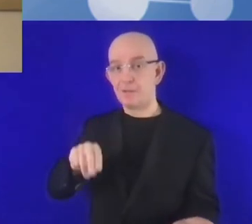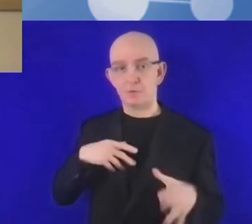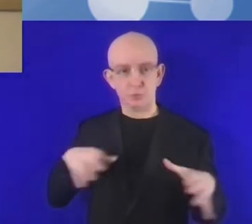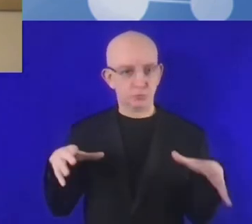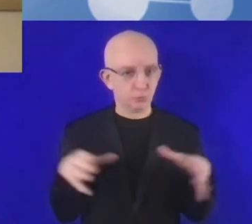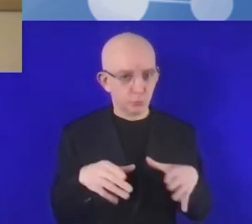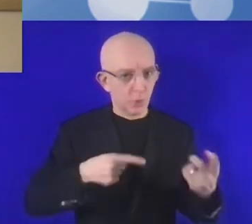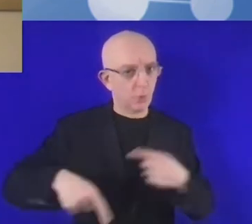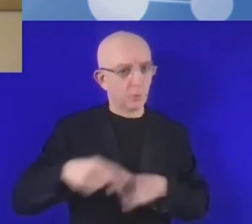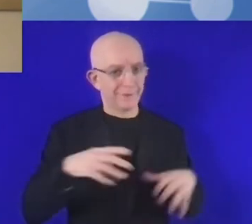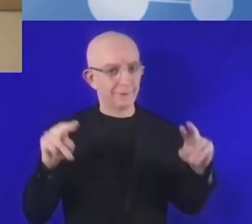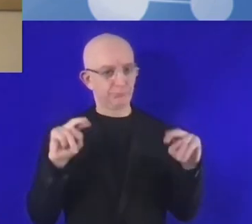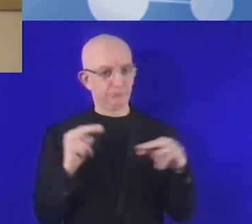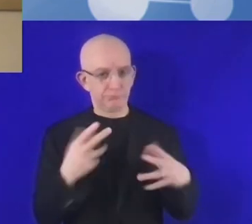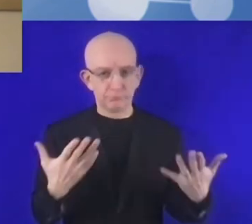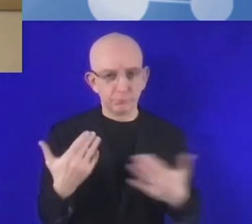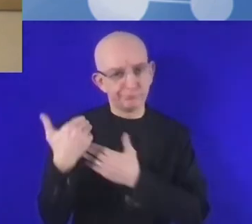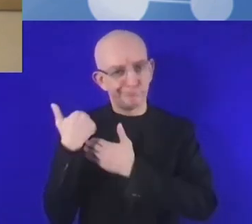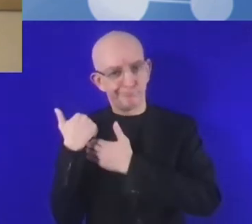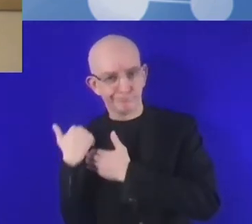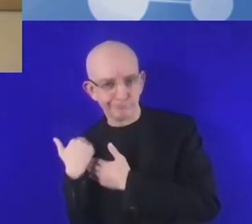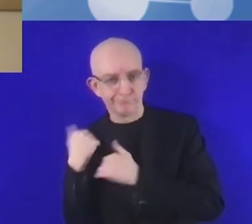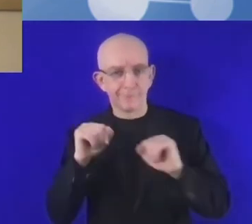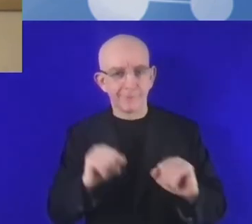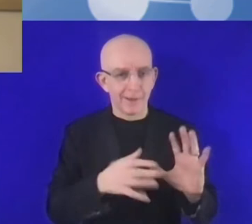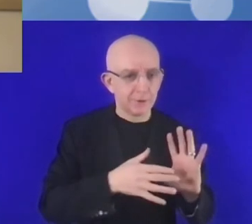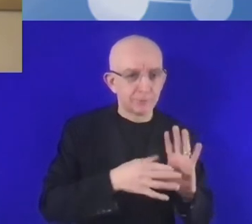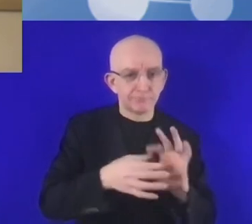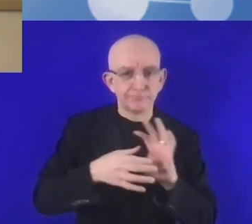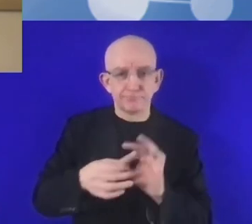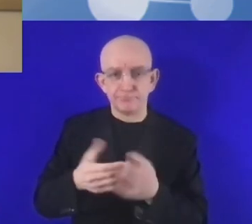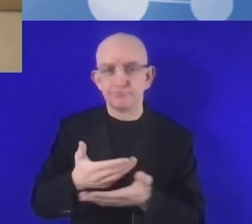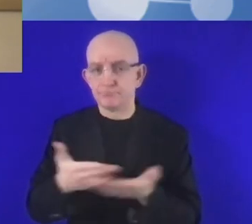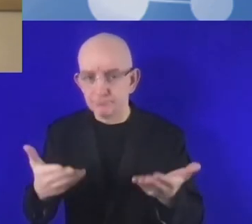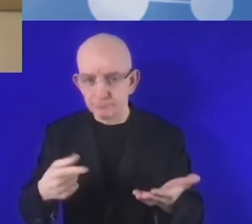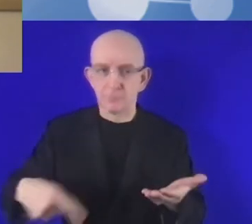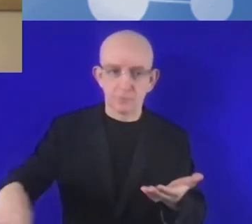hablando sobre nuestro papel de nuestro grupo MTN.